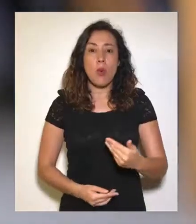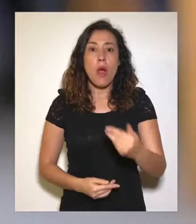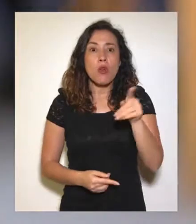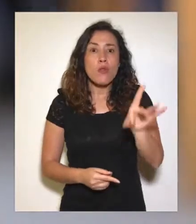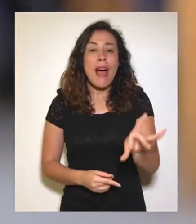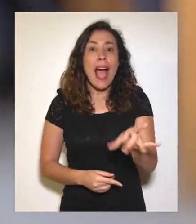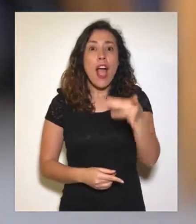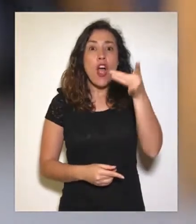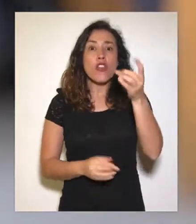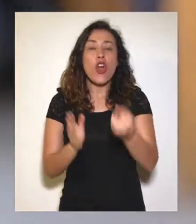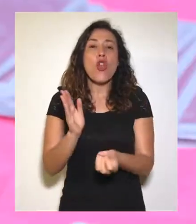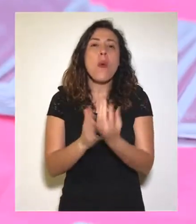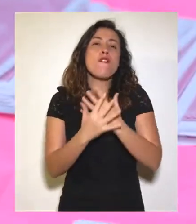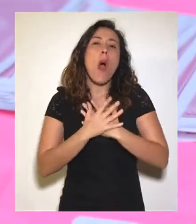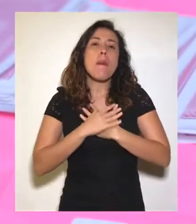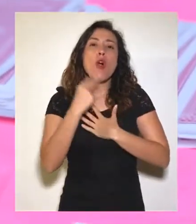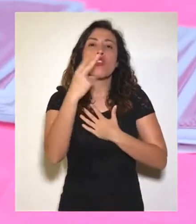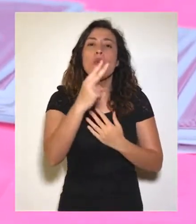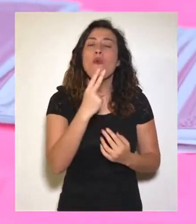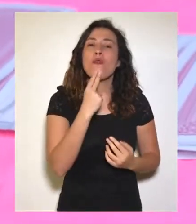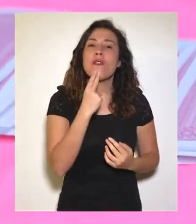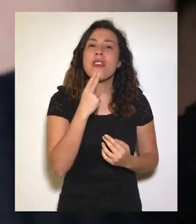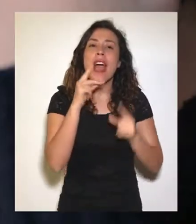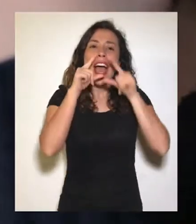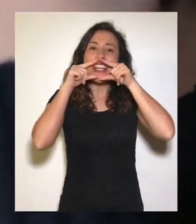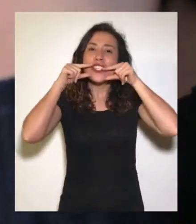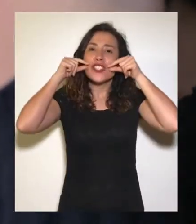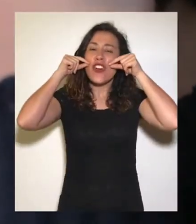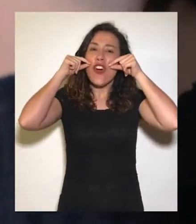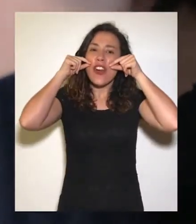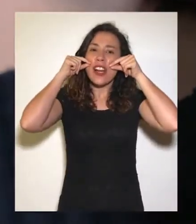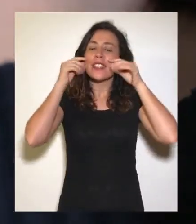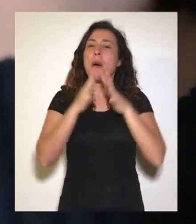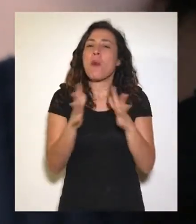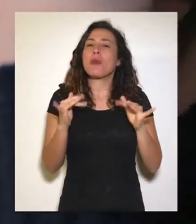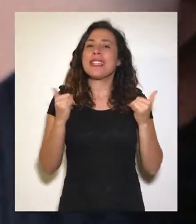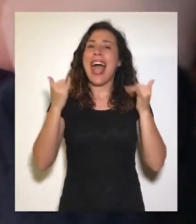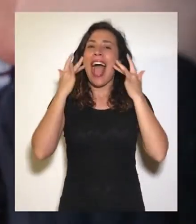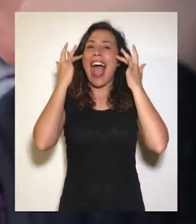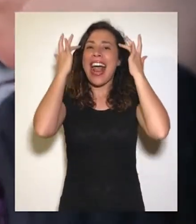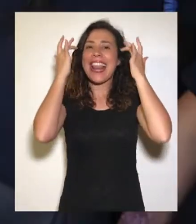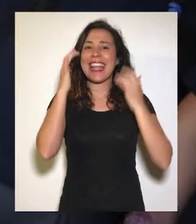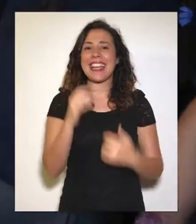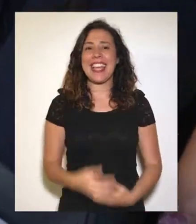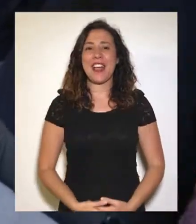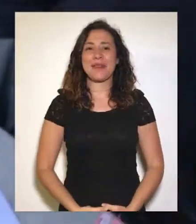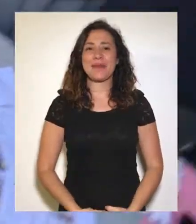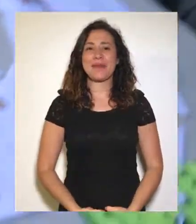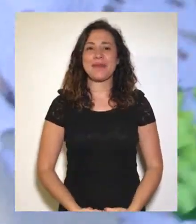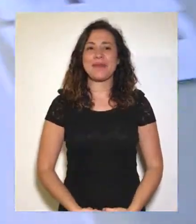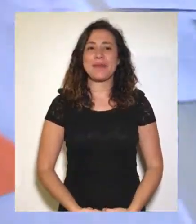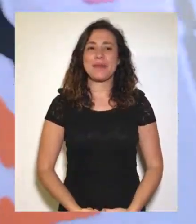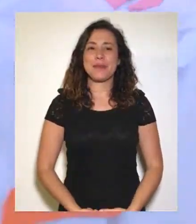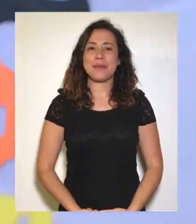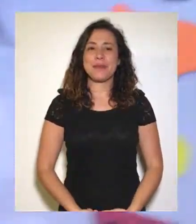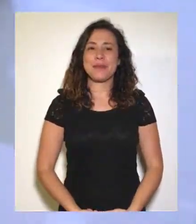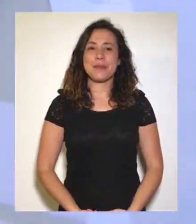Muy pronto encontrarás al nuevo amor de tu vida. Muchas sonrisas y mucha alegría.